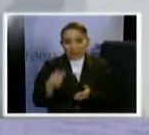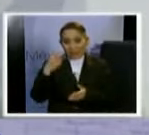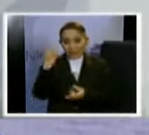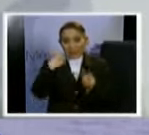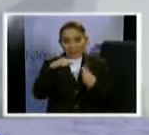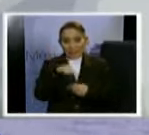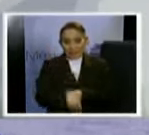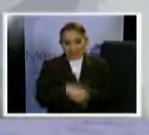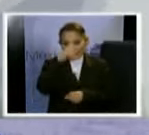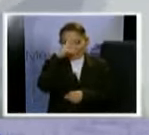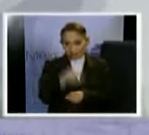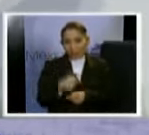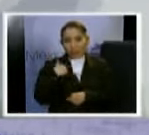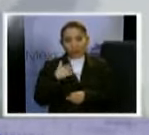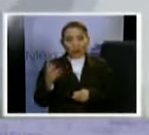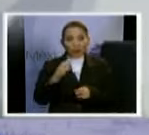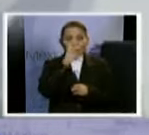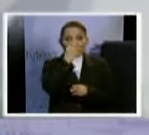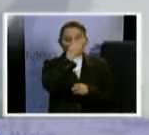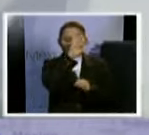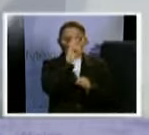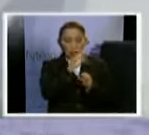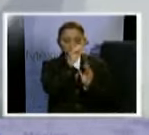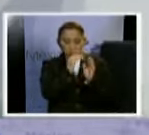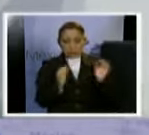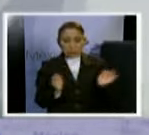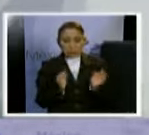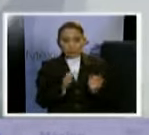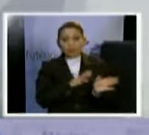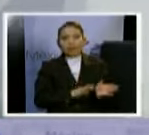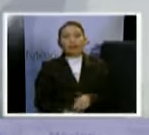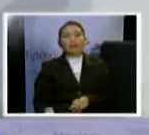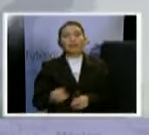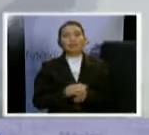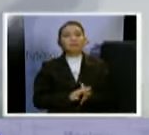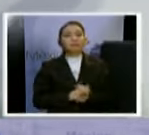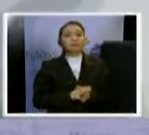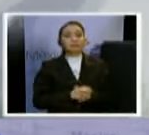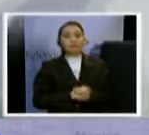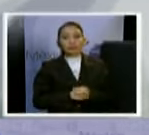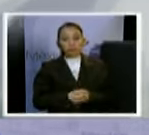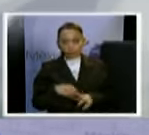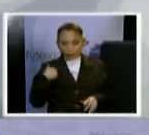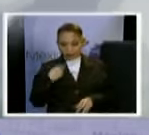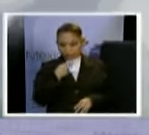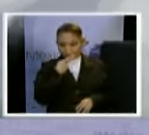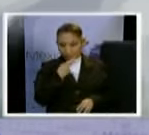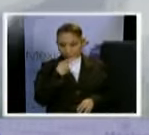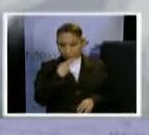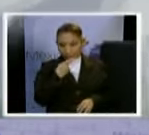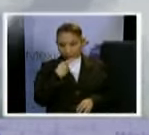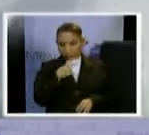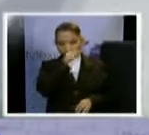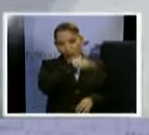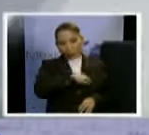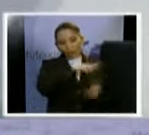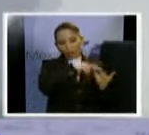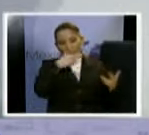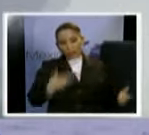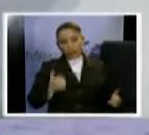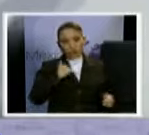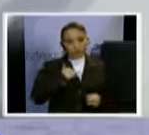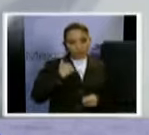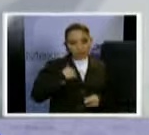estar aquí y no a menos 25 grados. Al hablar del estado que guardan las relaciones